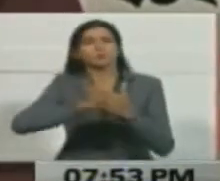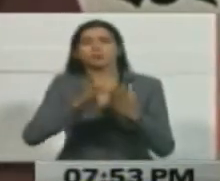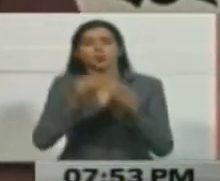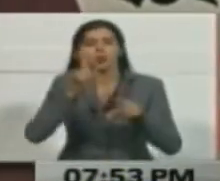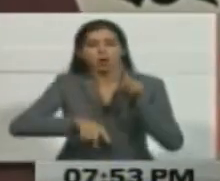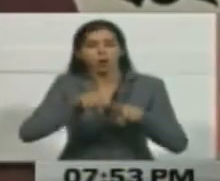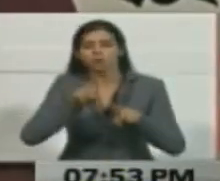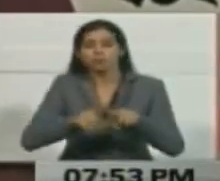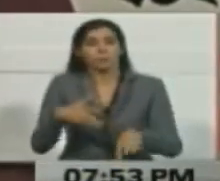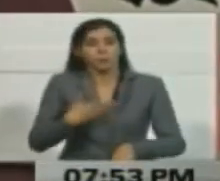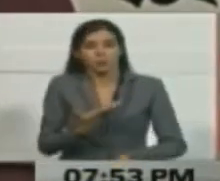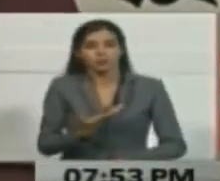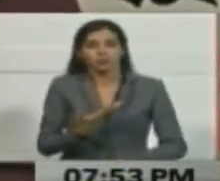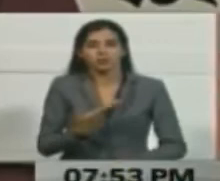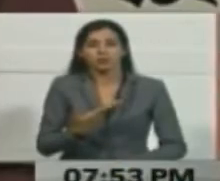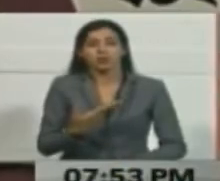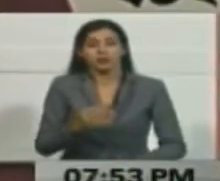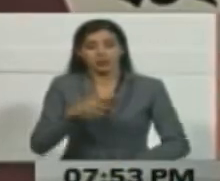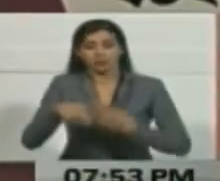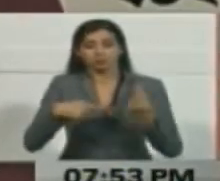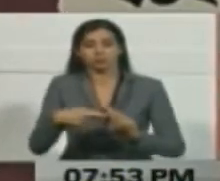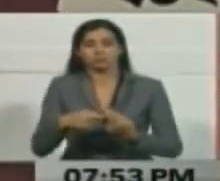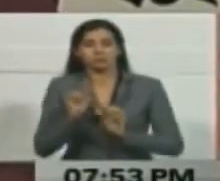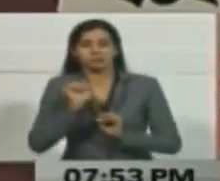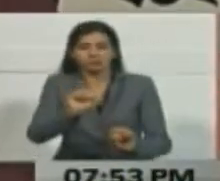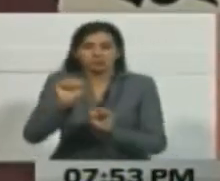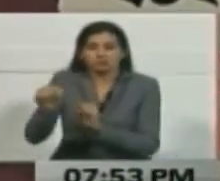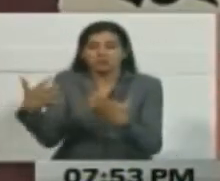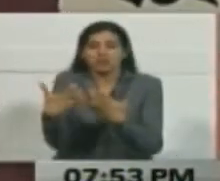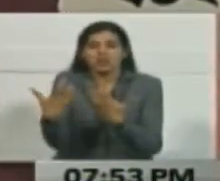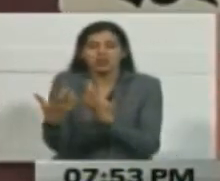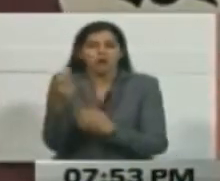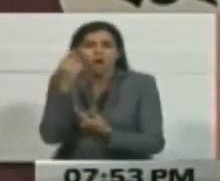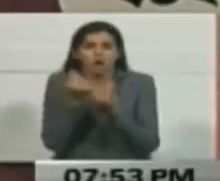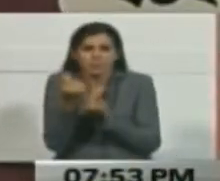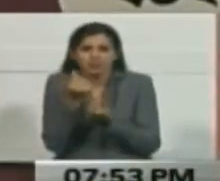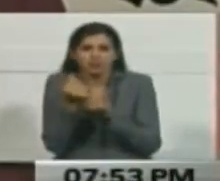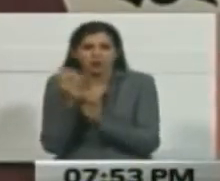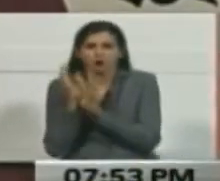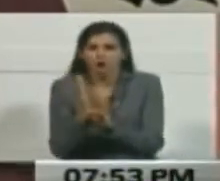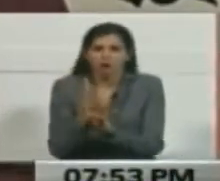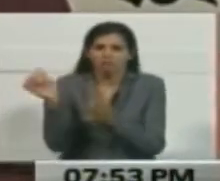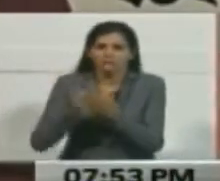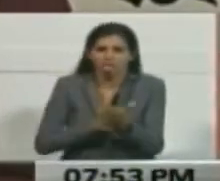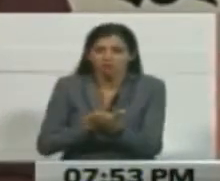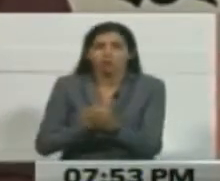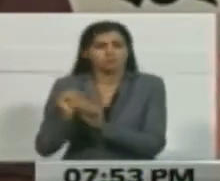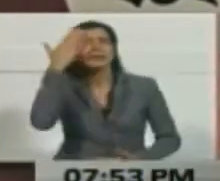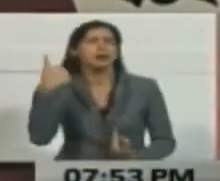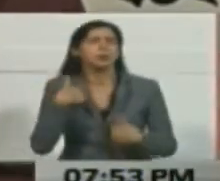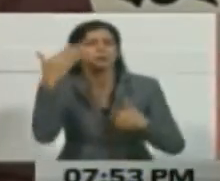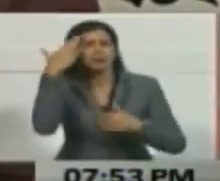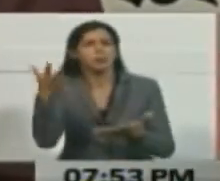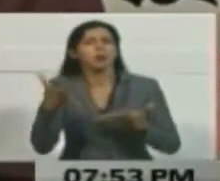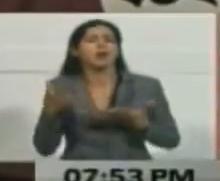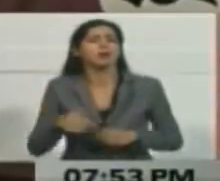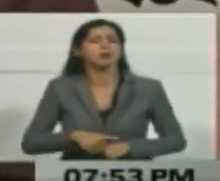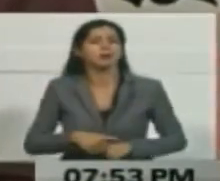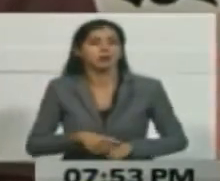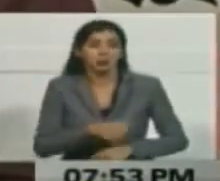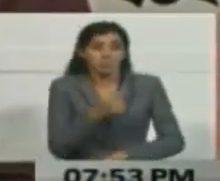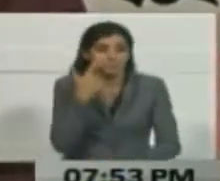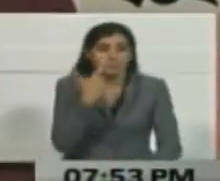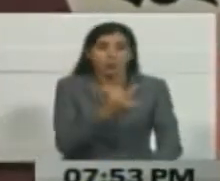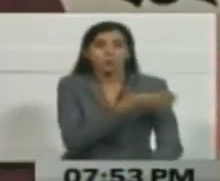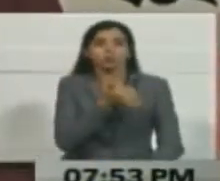instrumentos que tiene la revolución bolivariana, la guerra económica. Y sin duda alguna, no ha sido una lucha fácil, ni la derecha está